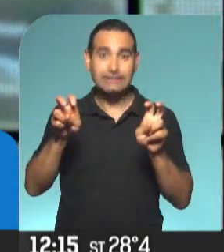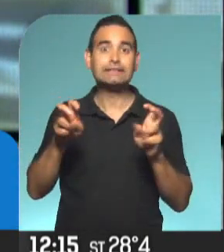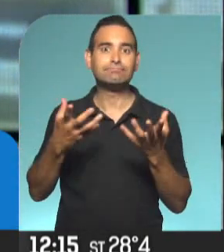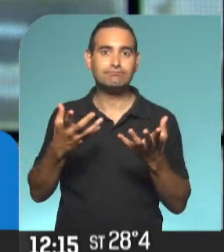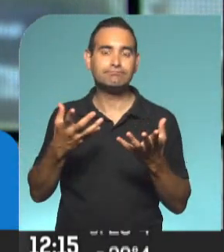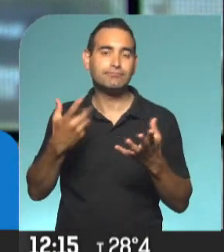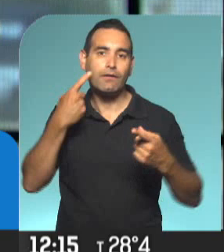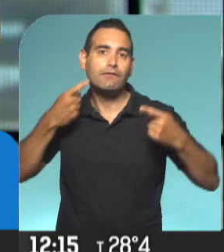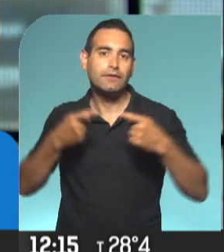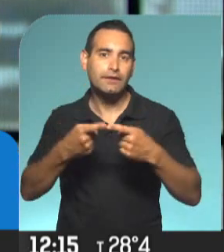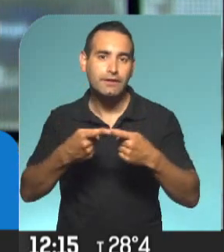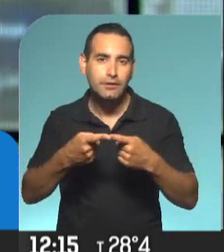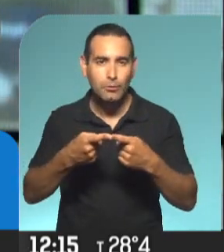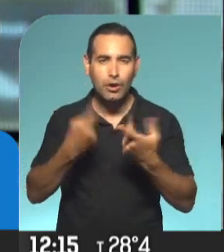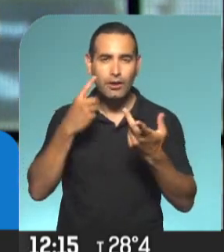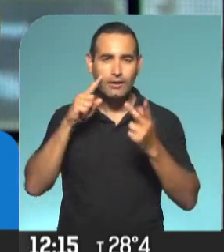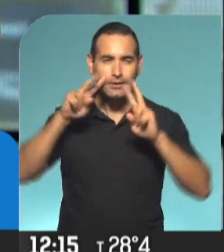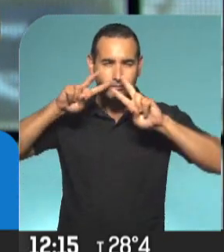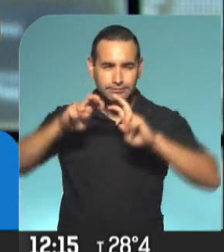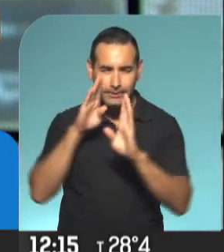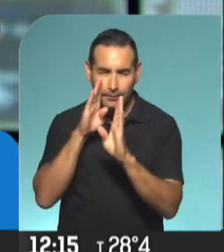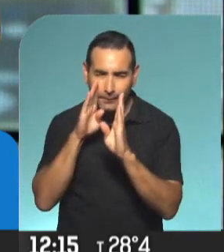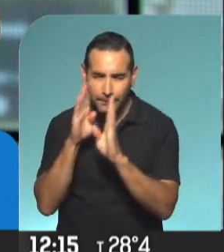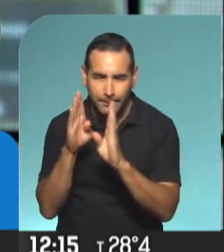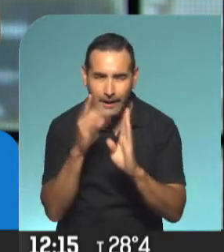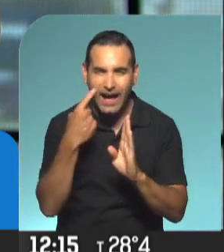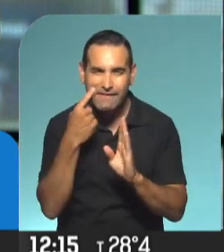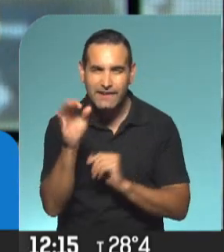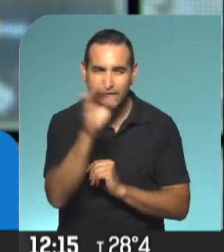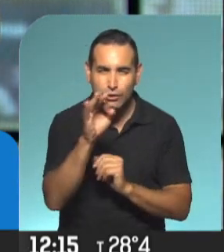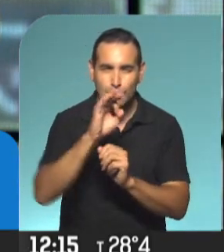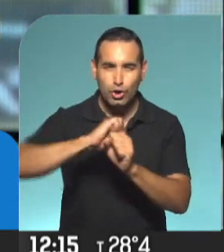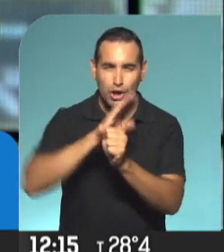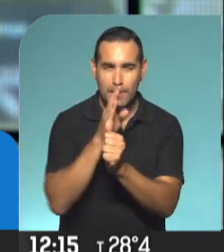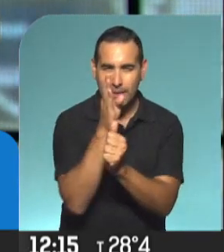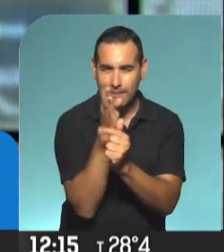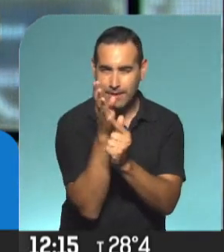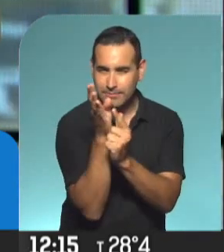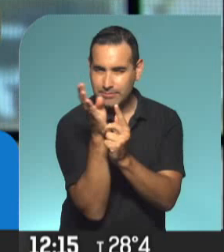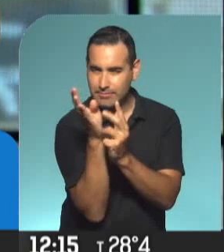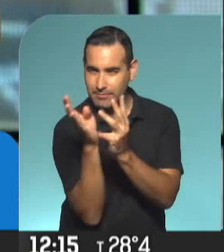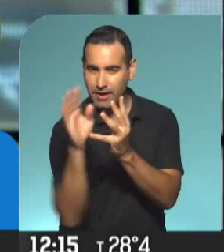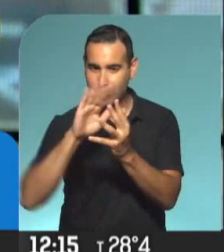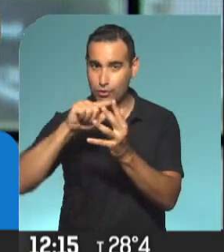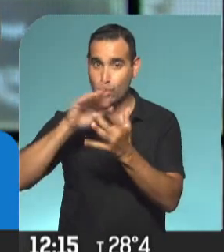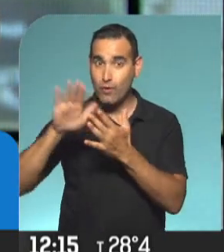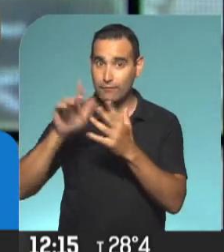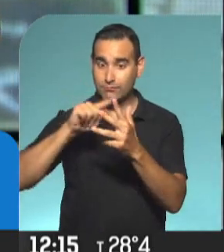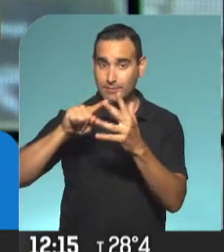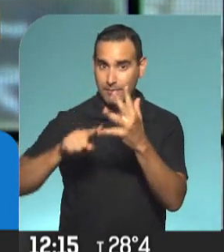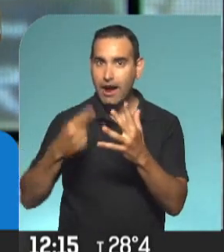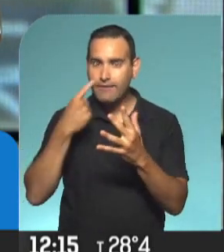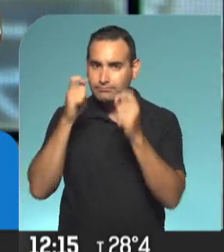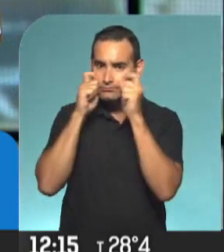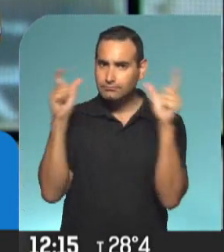para ir siguiendo las variantes que aparecen en el territorio nacional. Y aquellas que causan